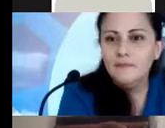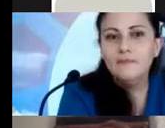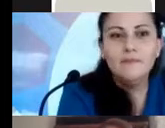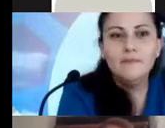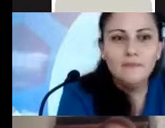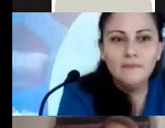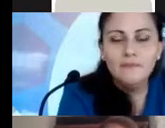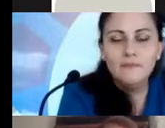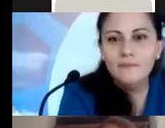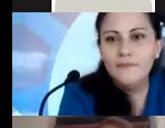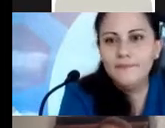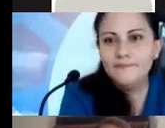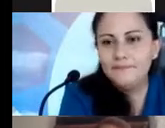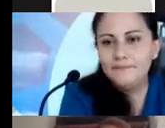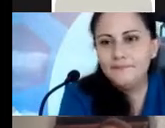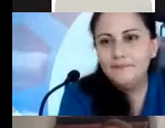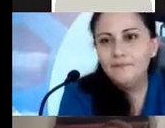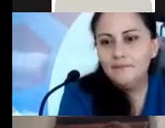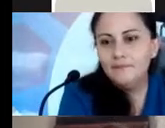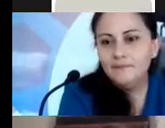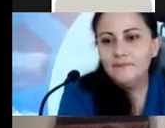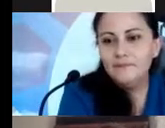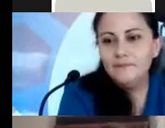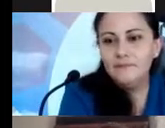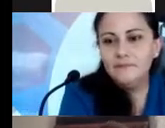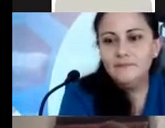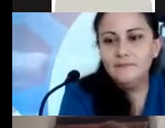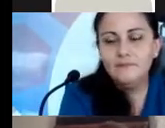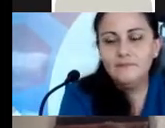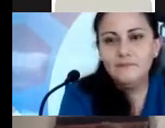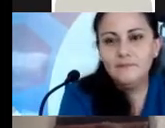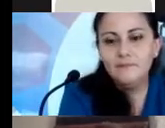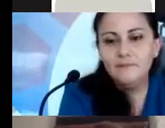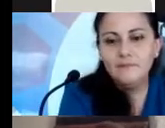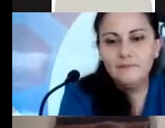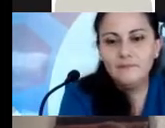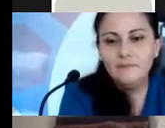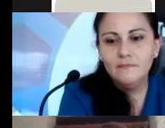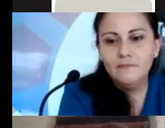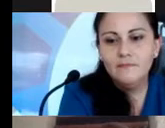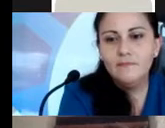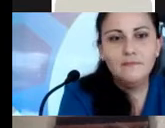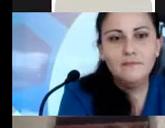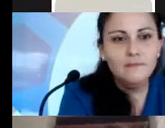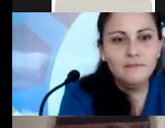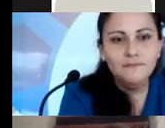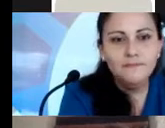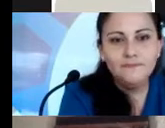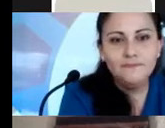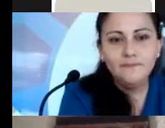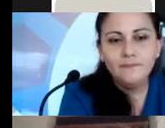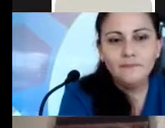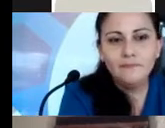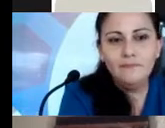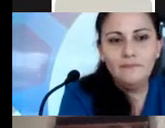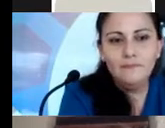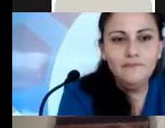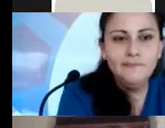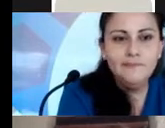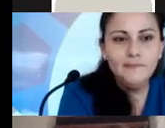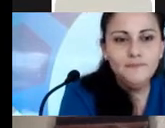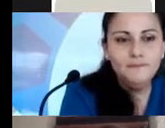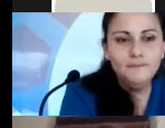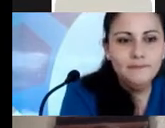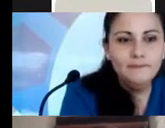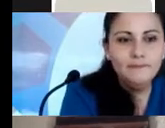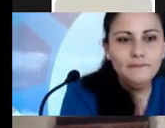posicionamiento, especialmente para el cerebral infantil Gross Motor 5. Una revisión muy rápida de lo que es las metas del posicionamiento,